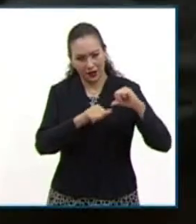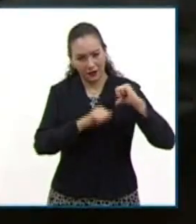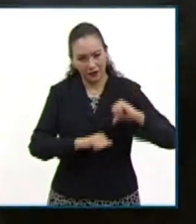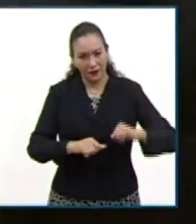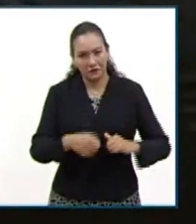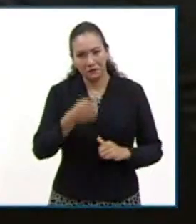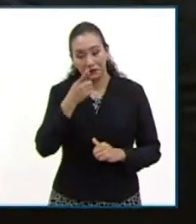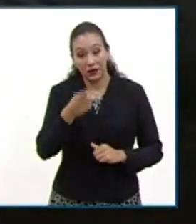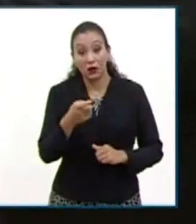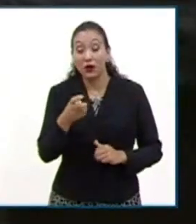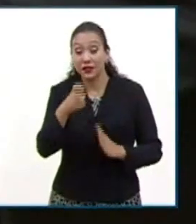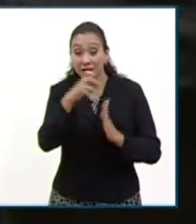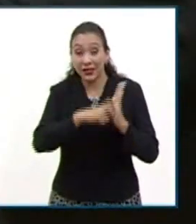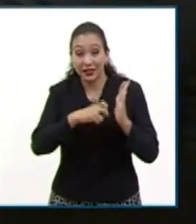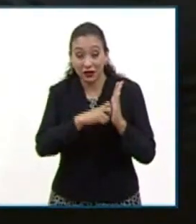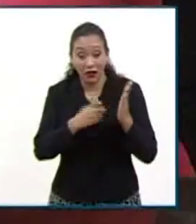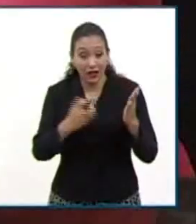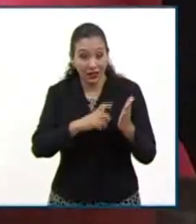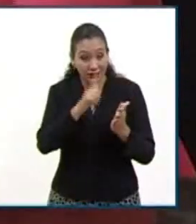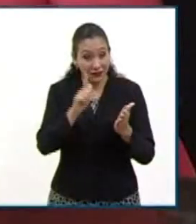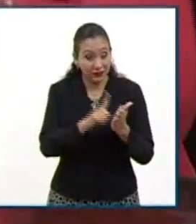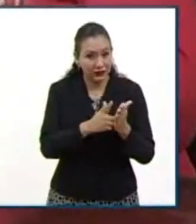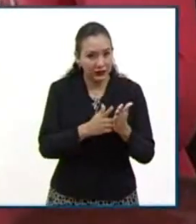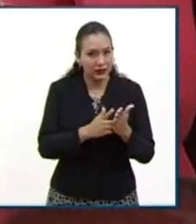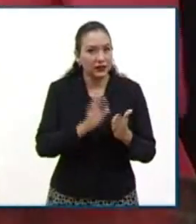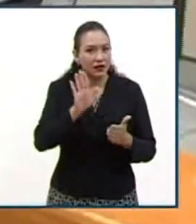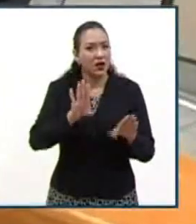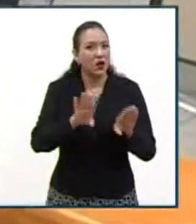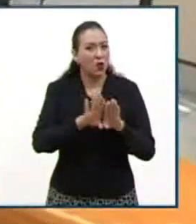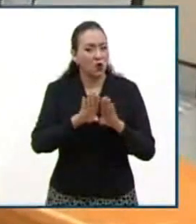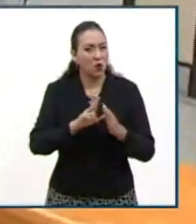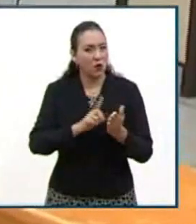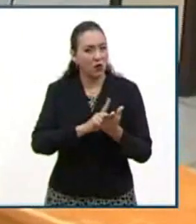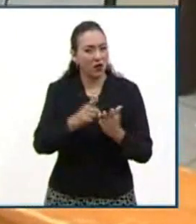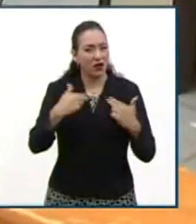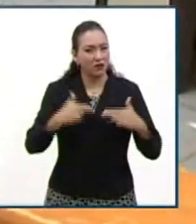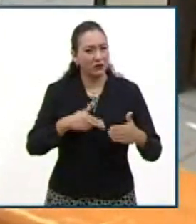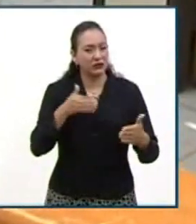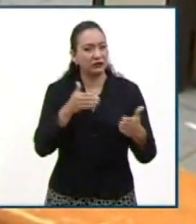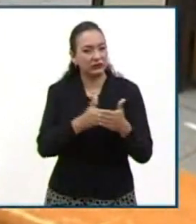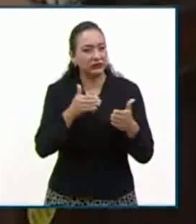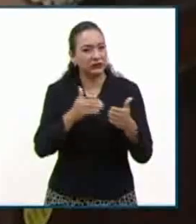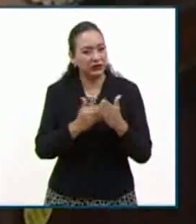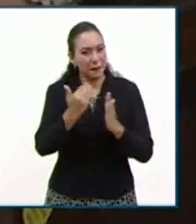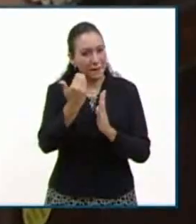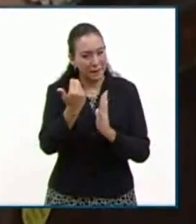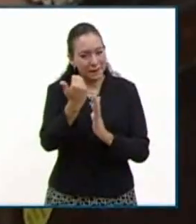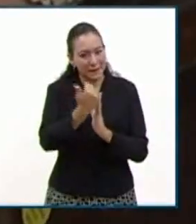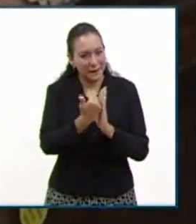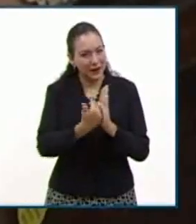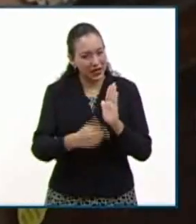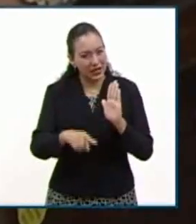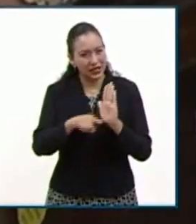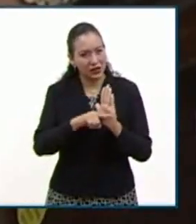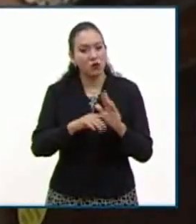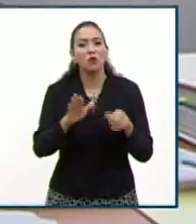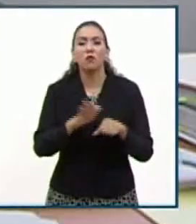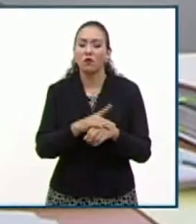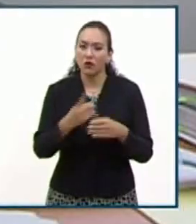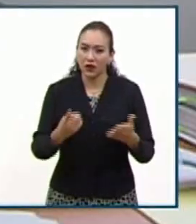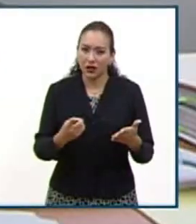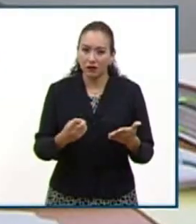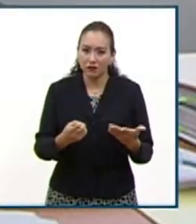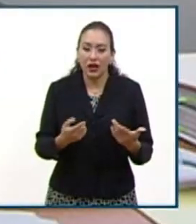que con estas modificaciones se busca restringir el efecto protector del juicio de amparo en los derechos que tienen una dimensión